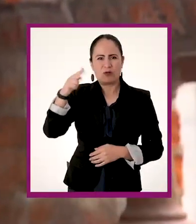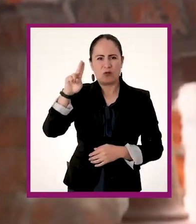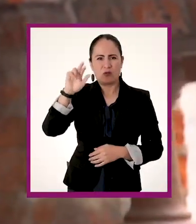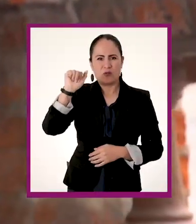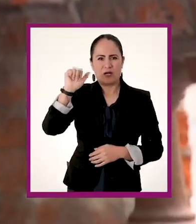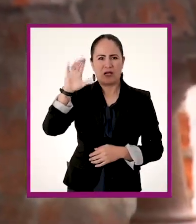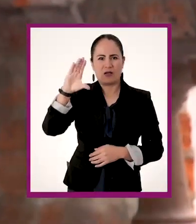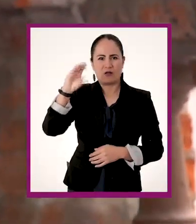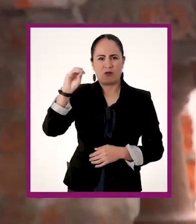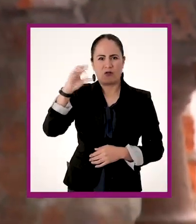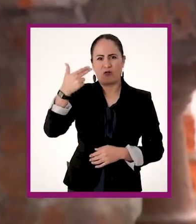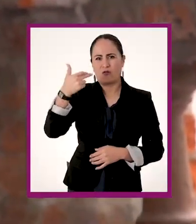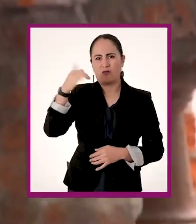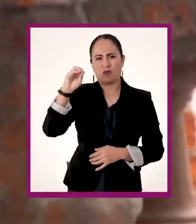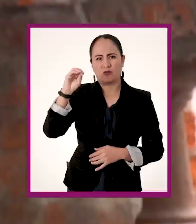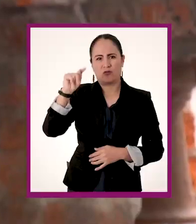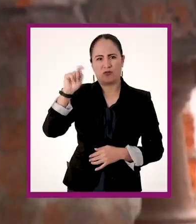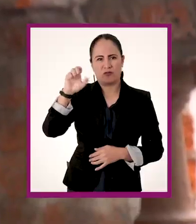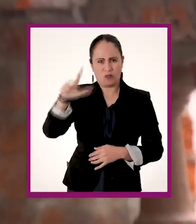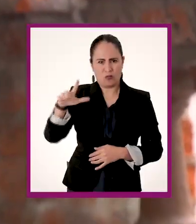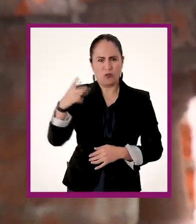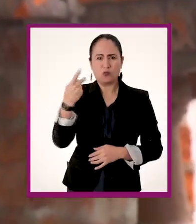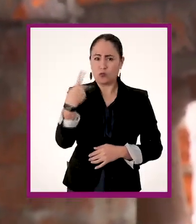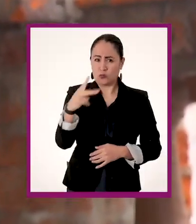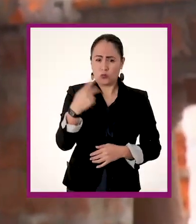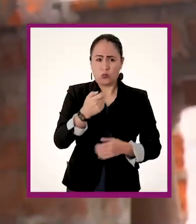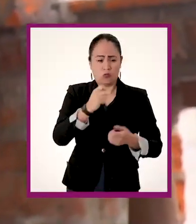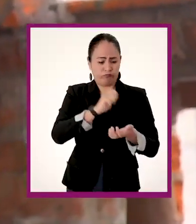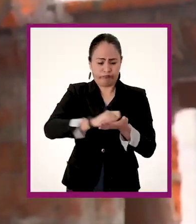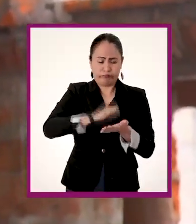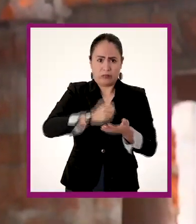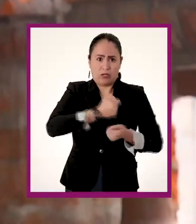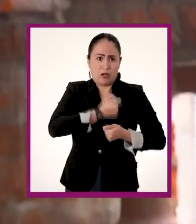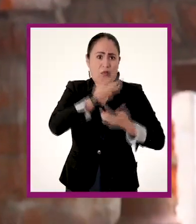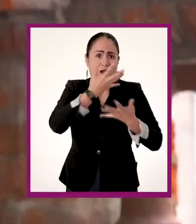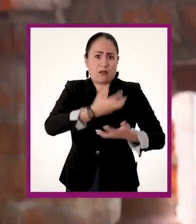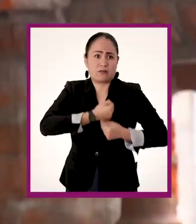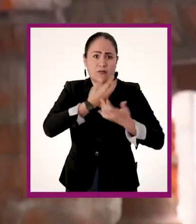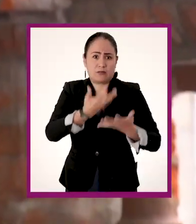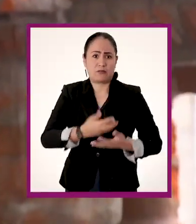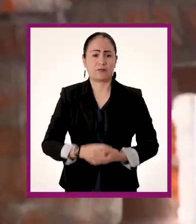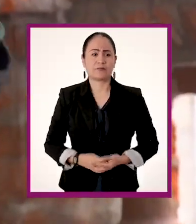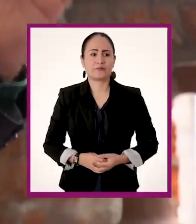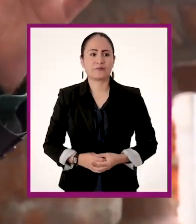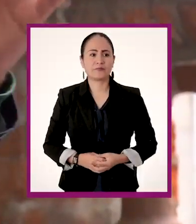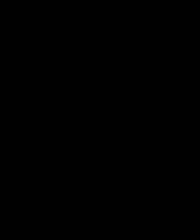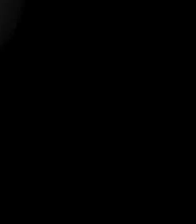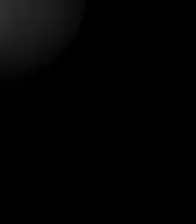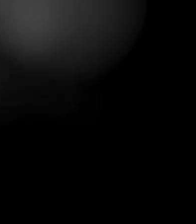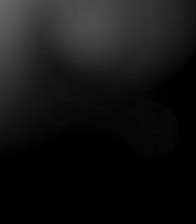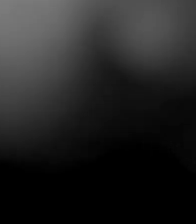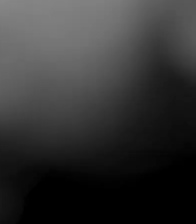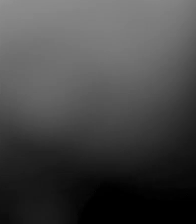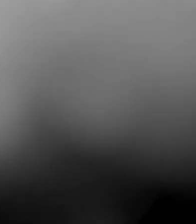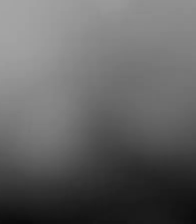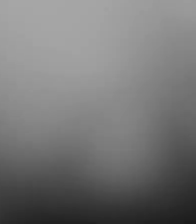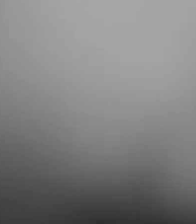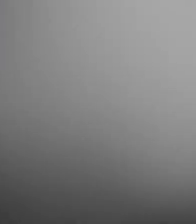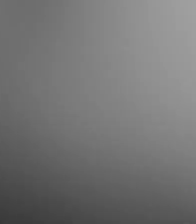tema, y por eso te escuchamos a ti con interés. Por ejemplo, la poesía de Nezahualcóyotl.